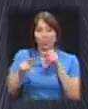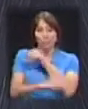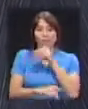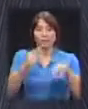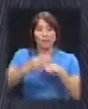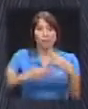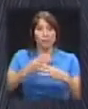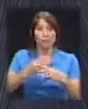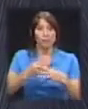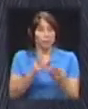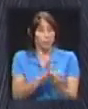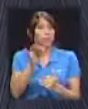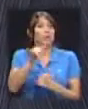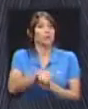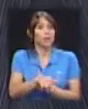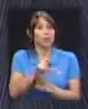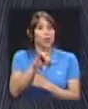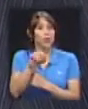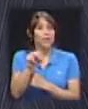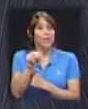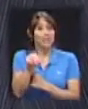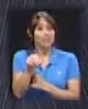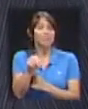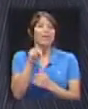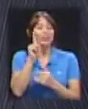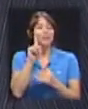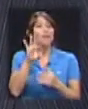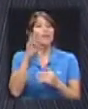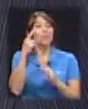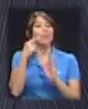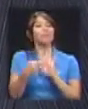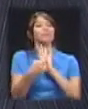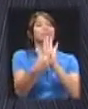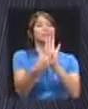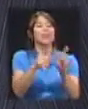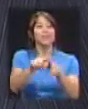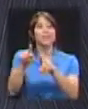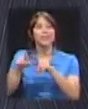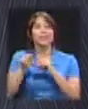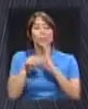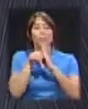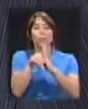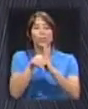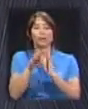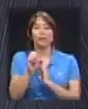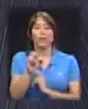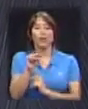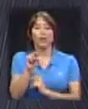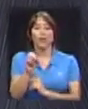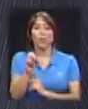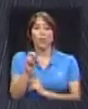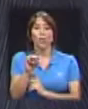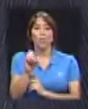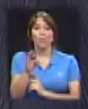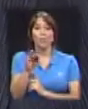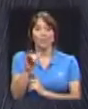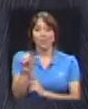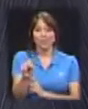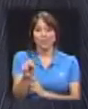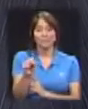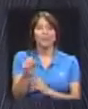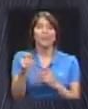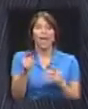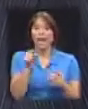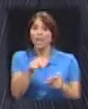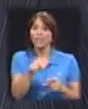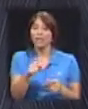modelos econométricos de los distintos países. Y ahí tuvo una inquietud importante por los países